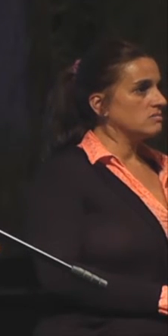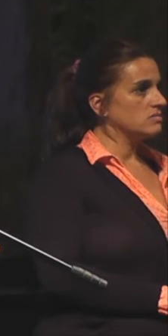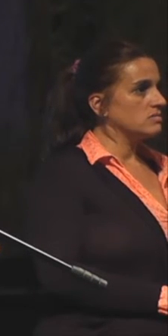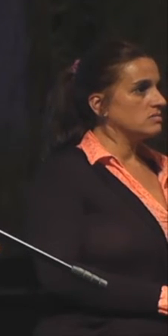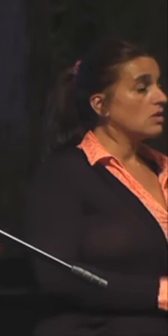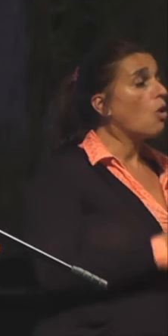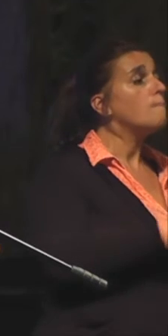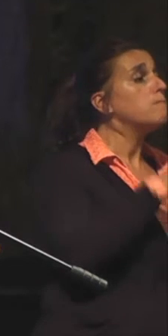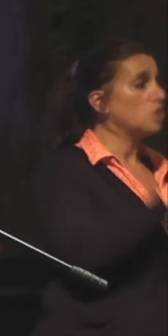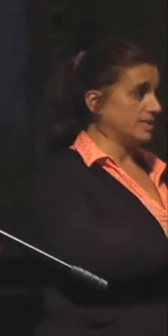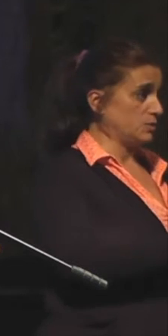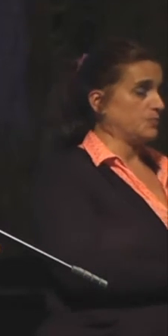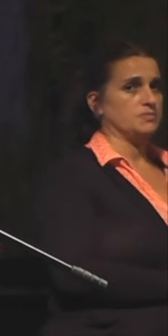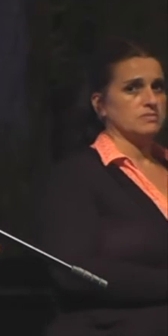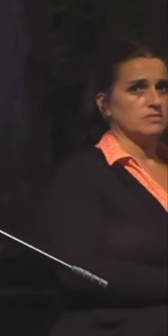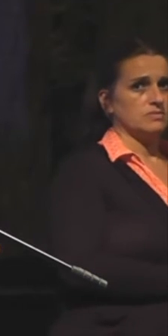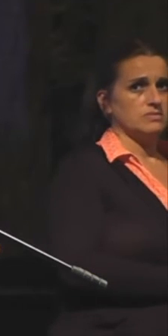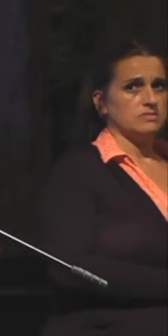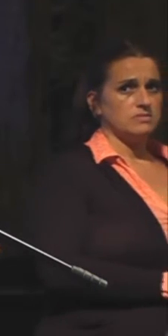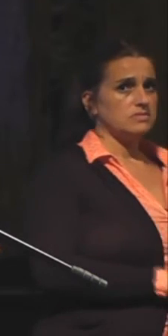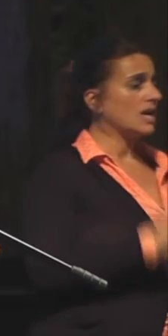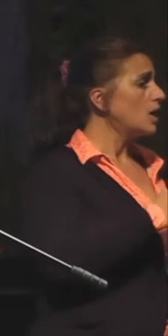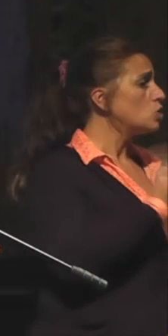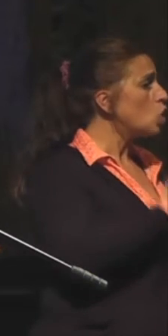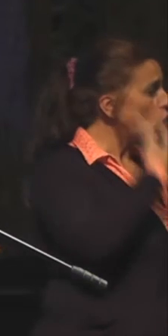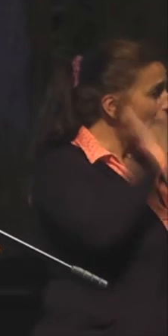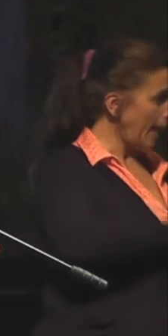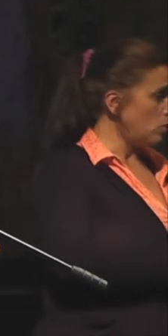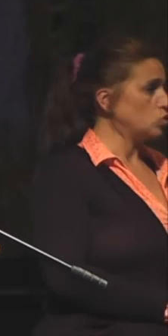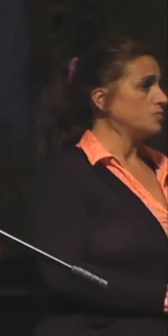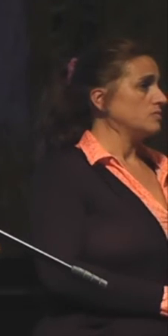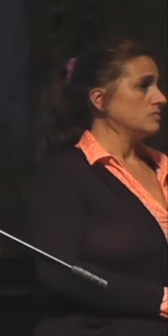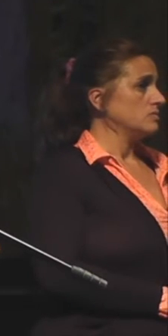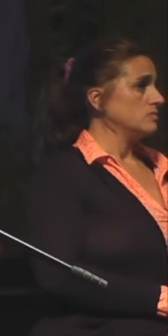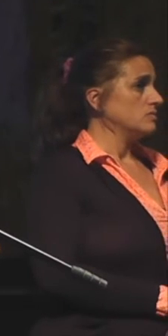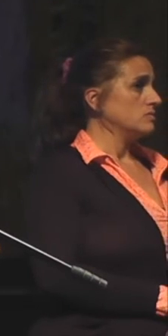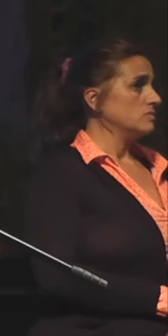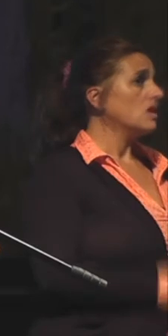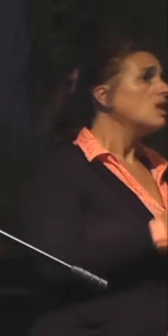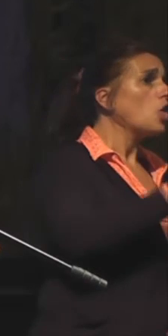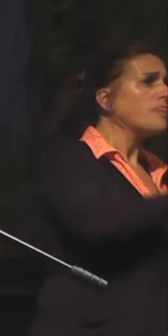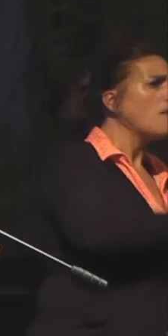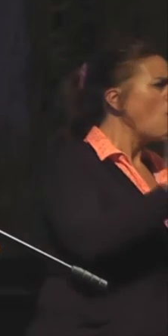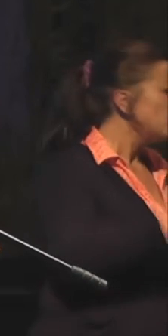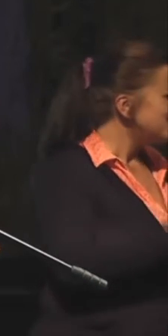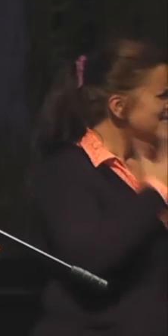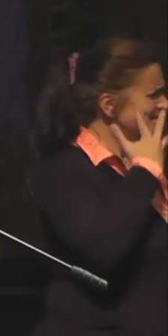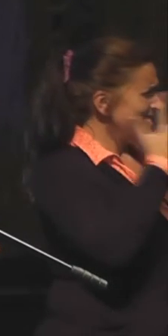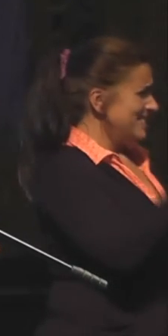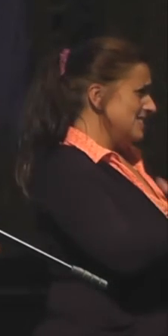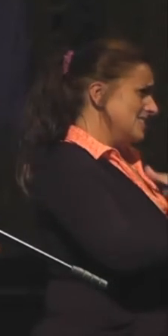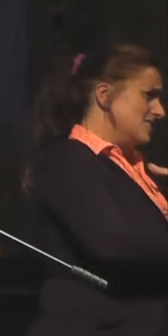por eso es que nosotros creemos en estos tiempos convulsionados que se